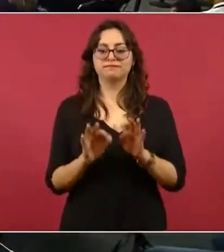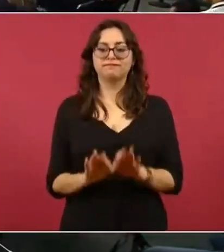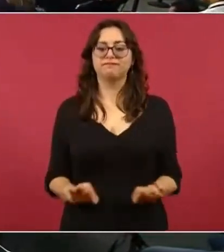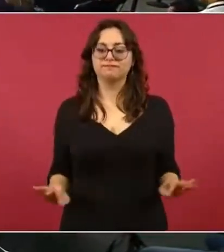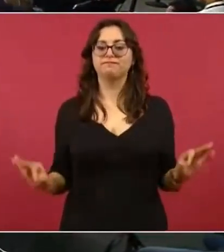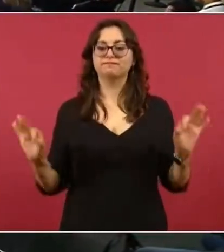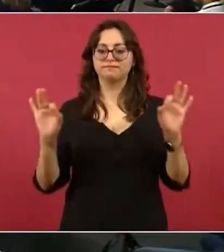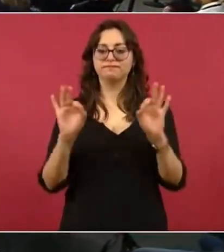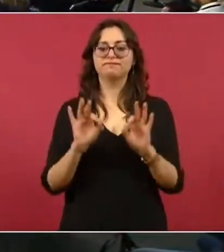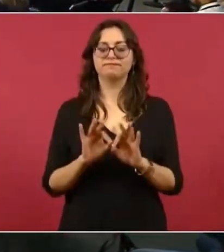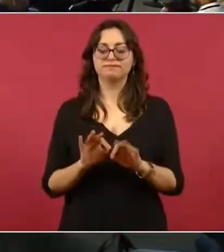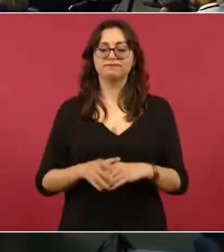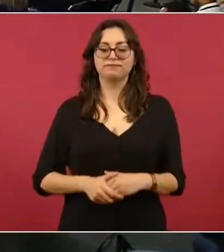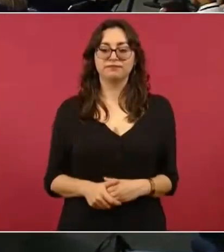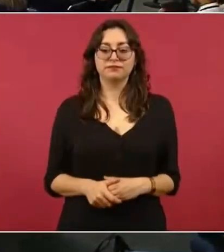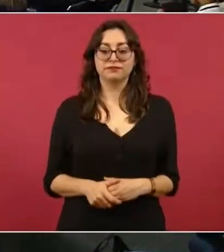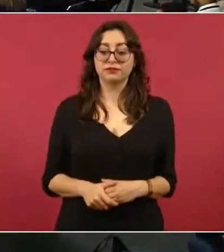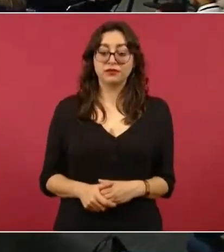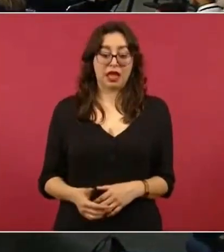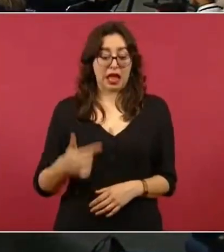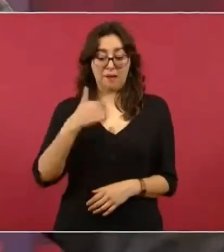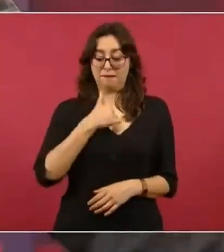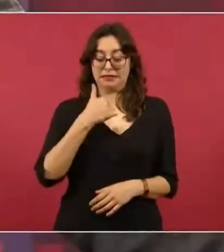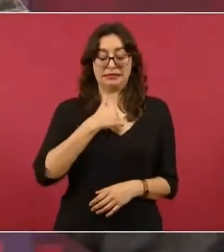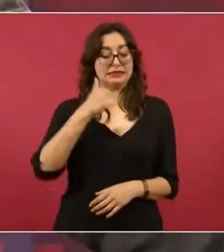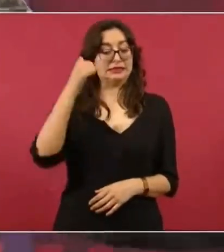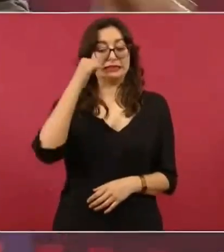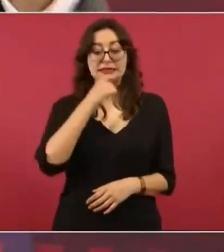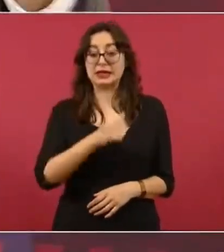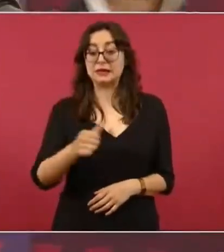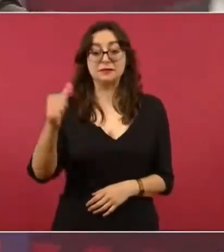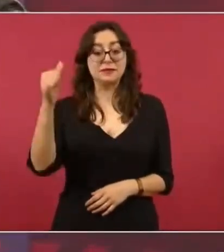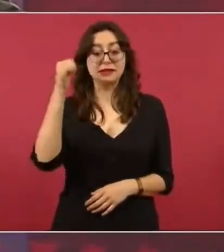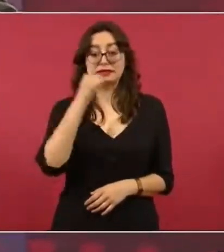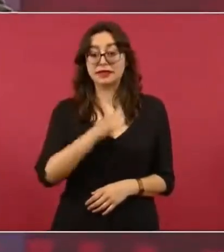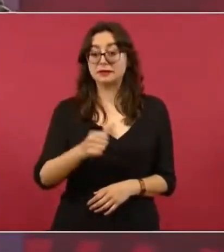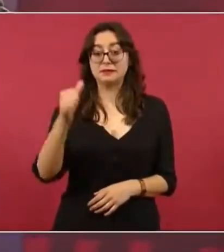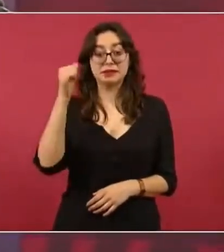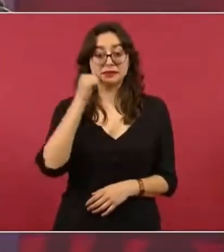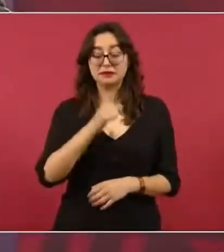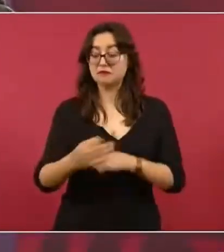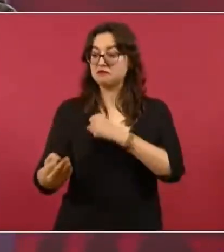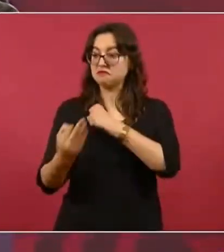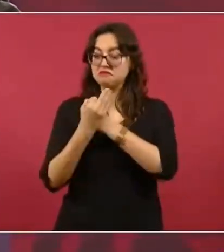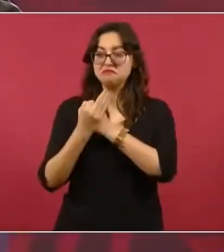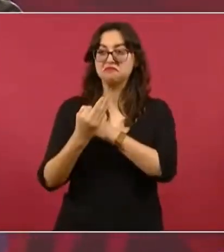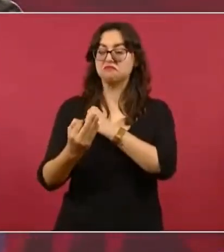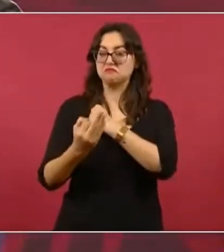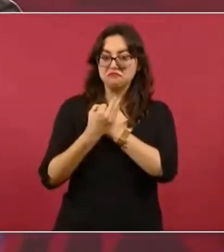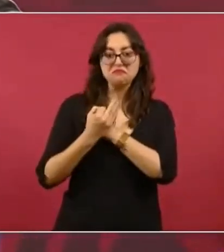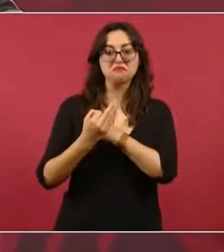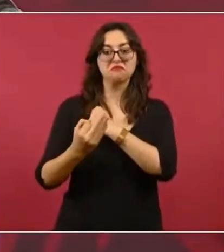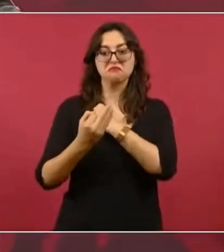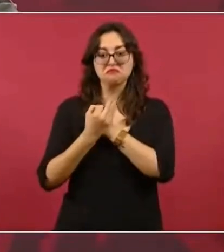Entonces, ¿quién me saca adelante cuando me desaforaron?